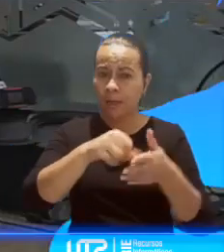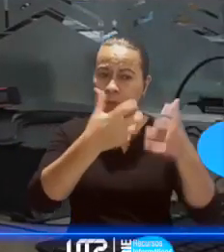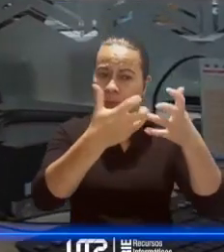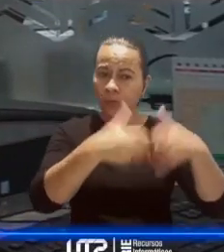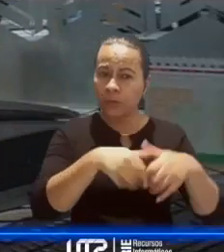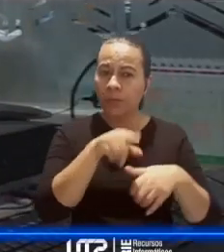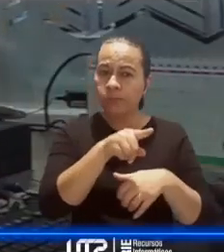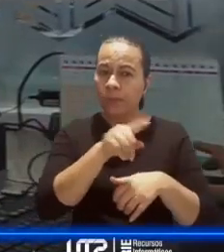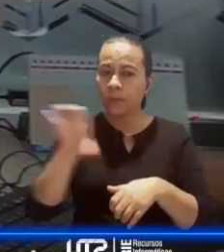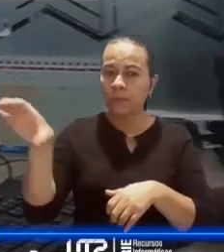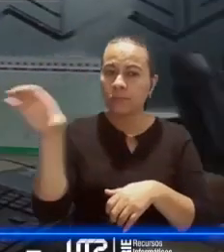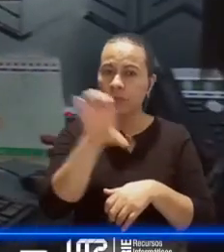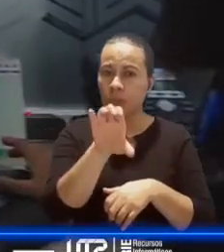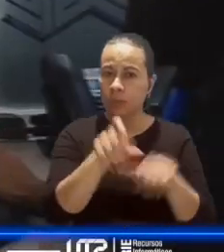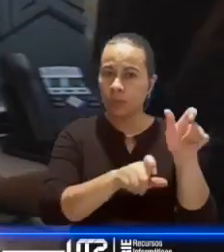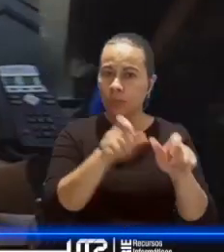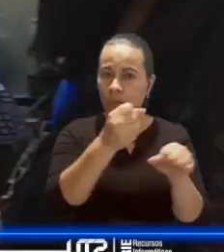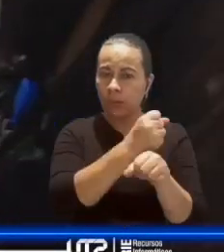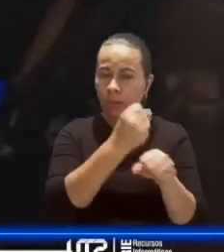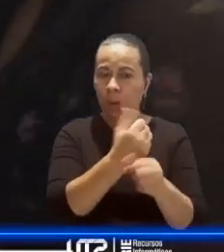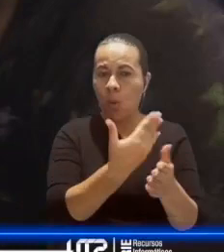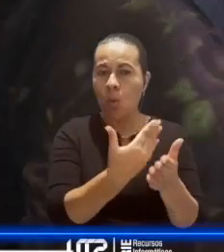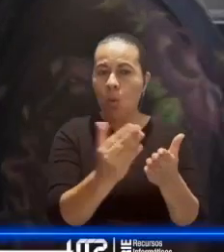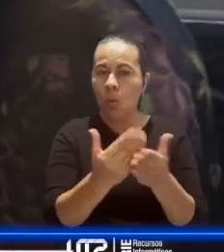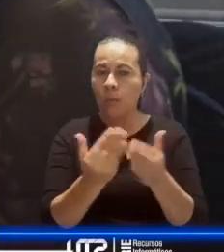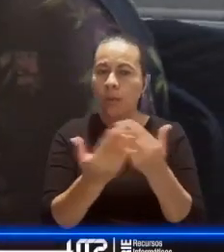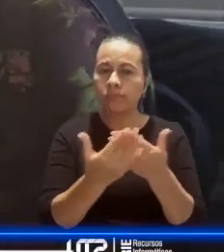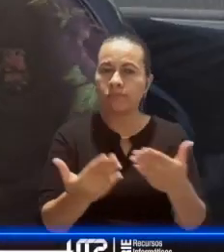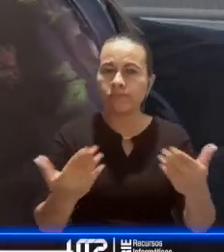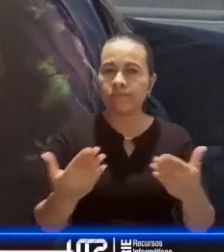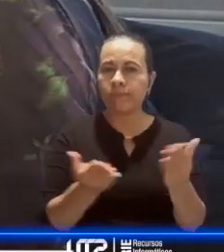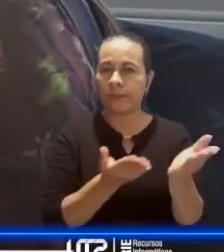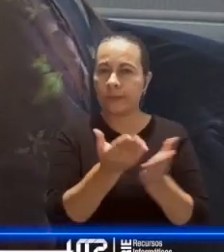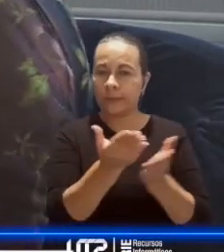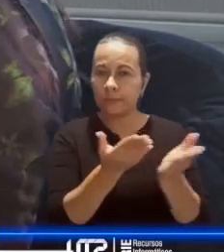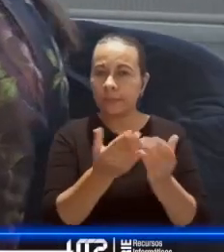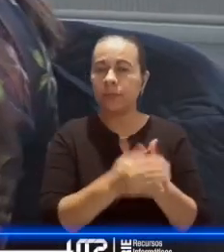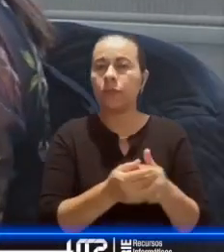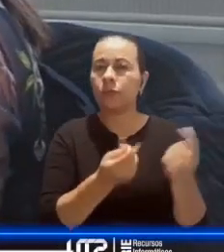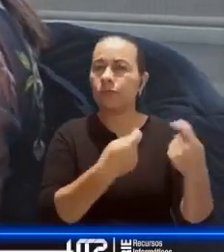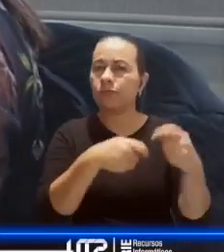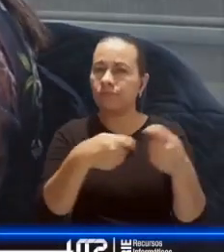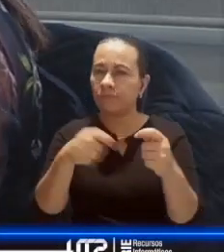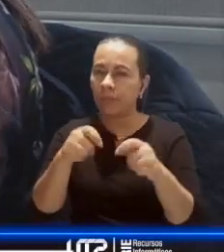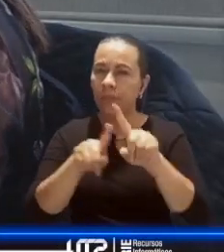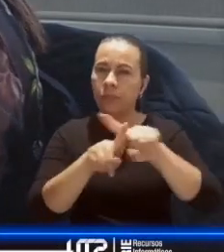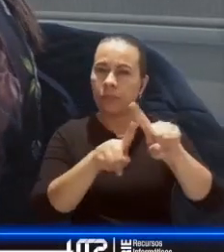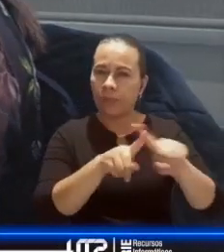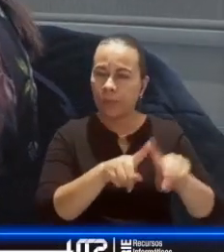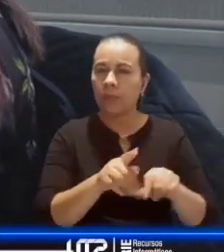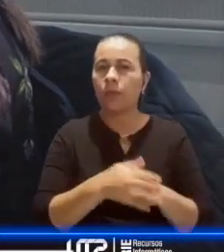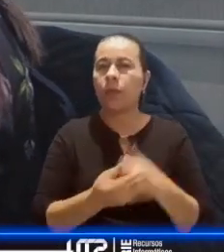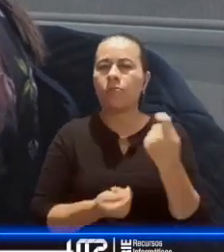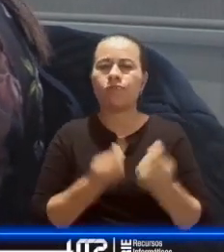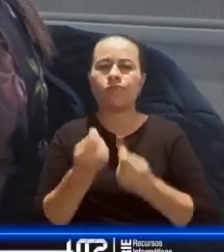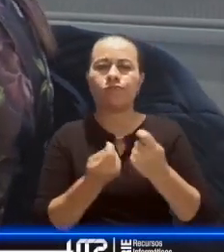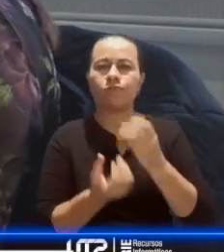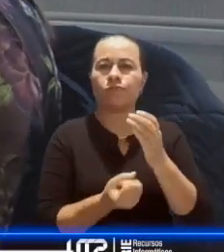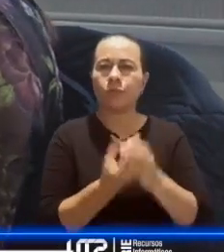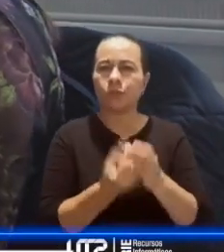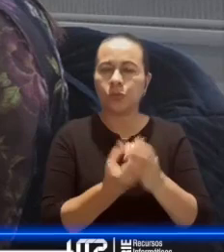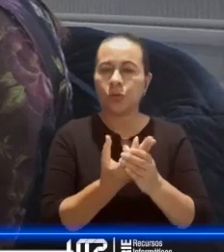Los gastos de funcionamiento contemplan los gastos de personal, adquisición de bienes y servicios, transferencias corrientes,